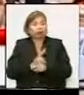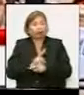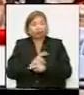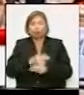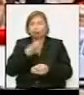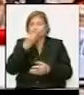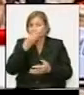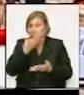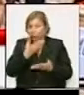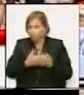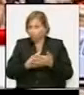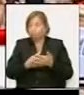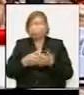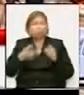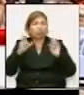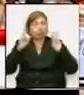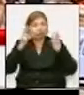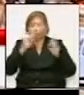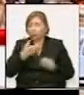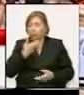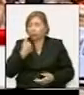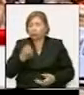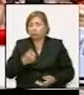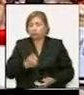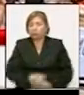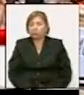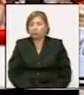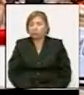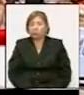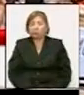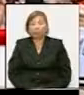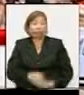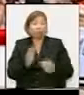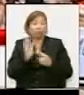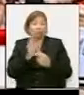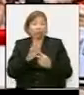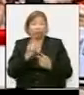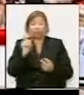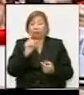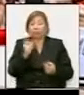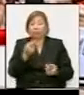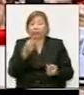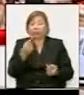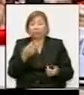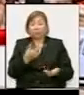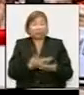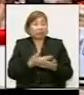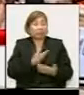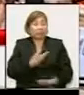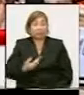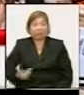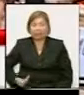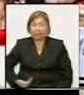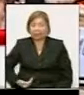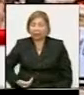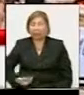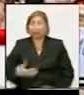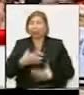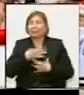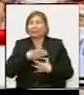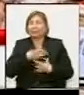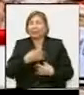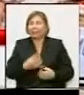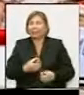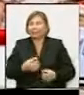un término que enfoca mucho mejor el problema y nos señala que no solamente se trata de un interés del Estado, no solamente se trata de un interés de las